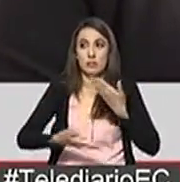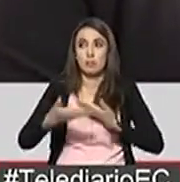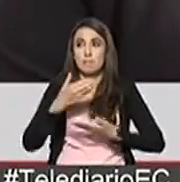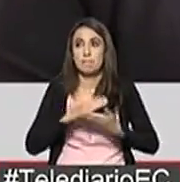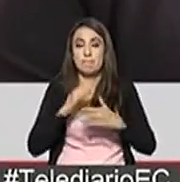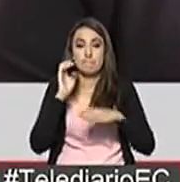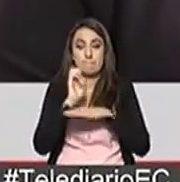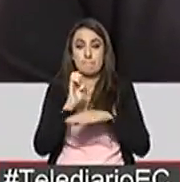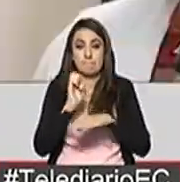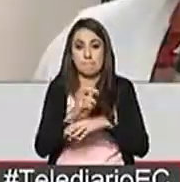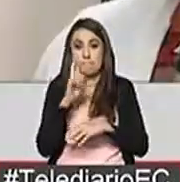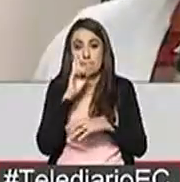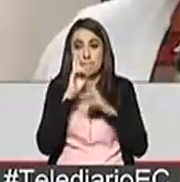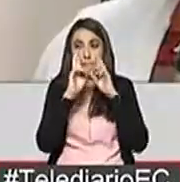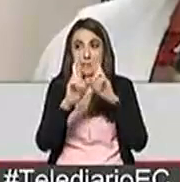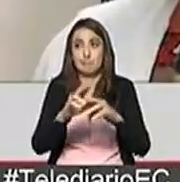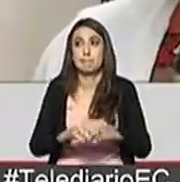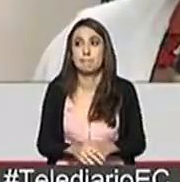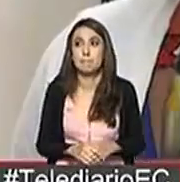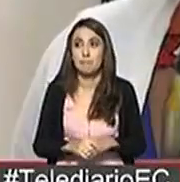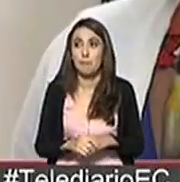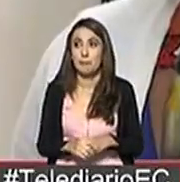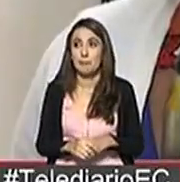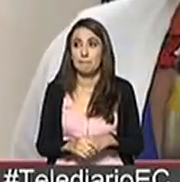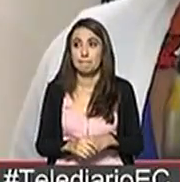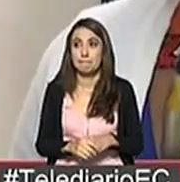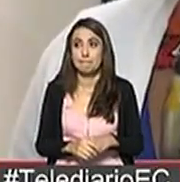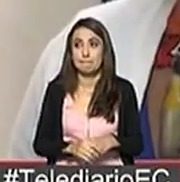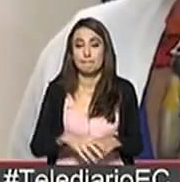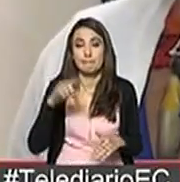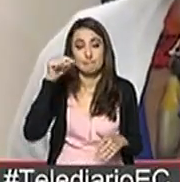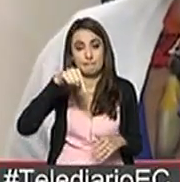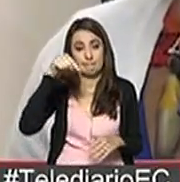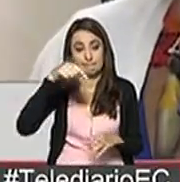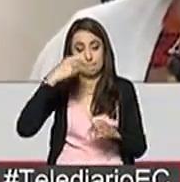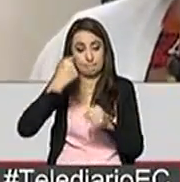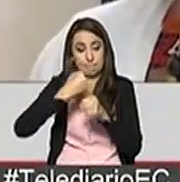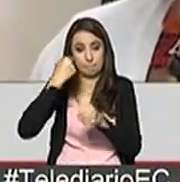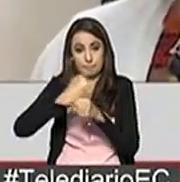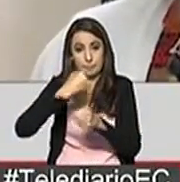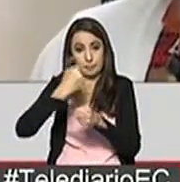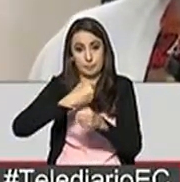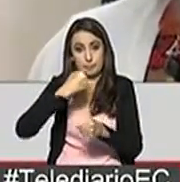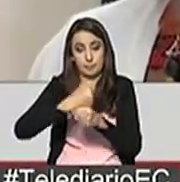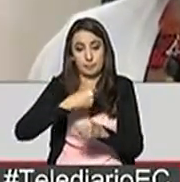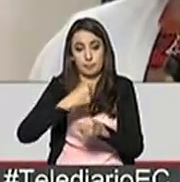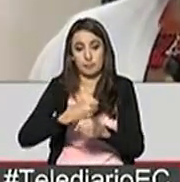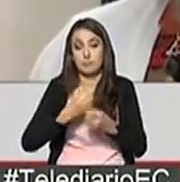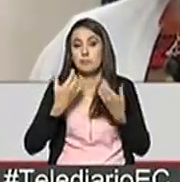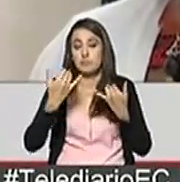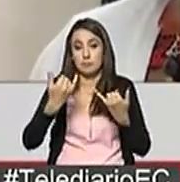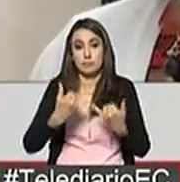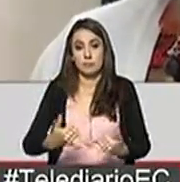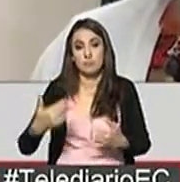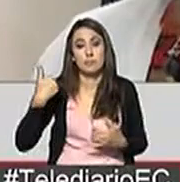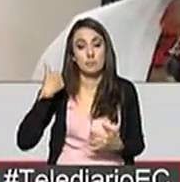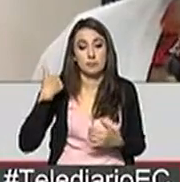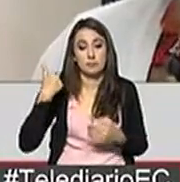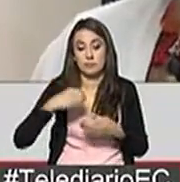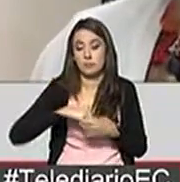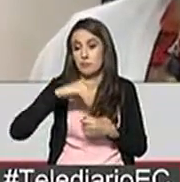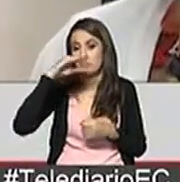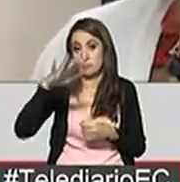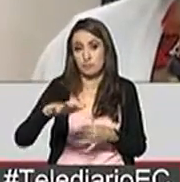a nivel del Estado ecuatoriano. Esta lucha que hoy tenemos conocimiento de que por fuerza